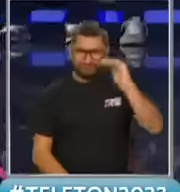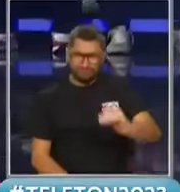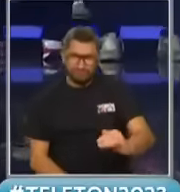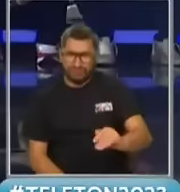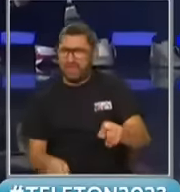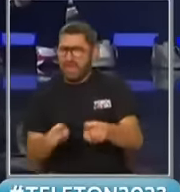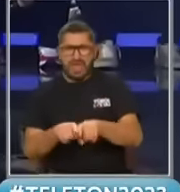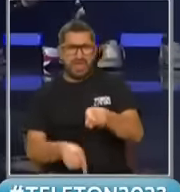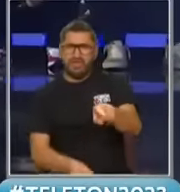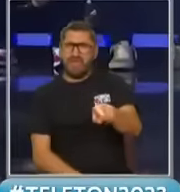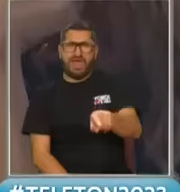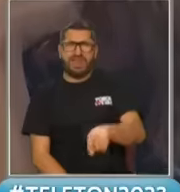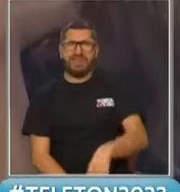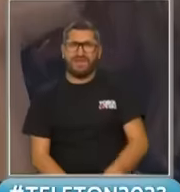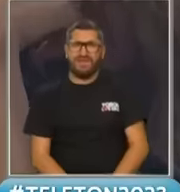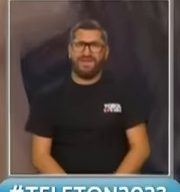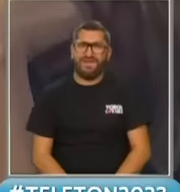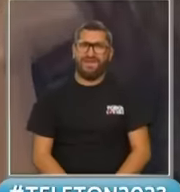¿Cómo va? ¿Todo va?